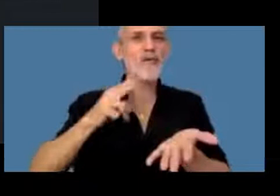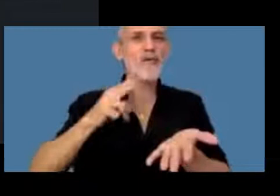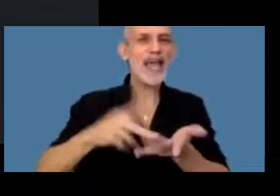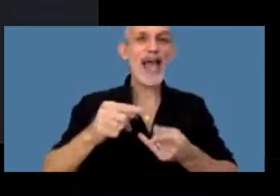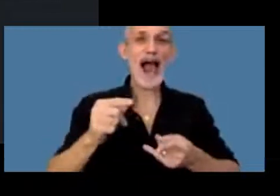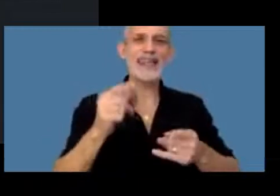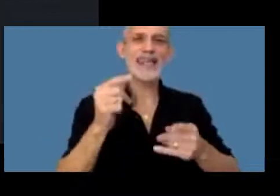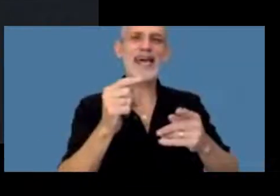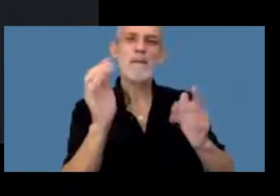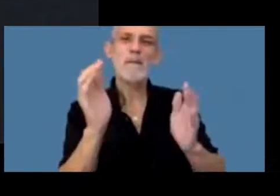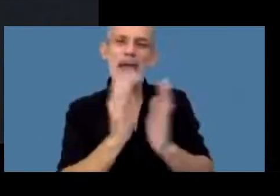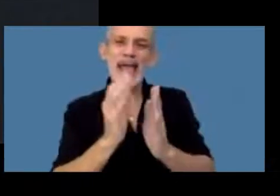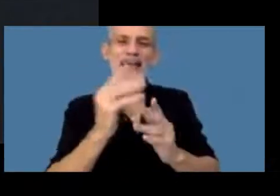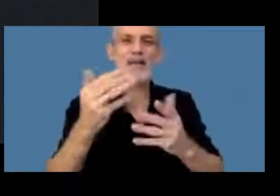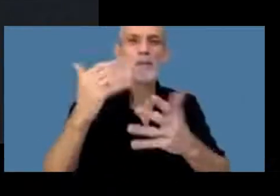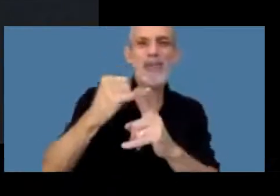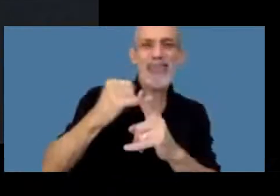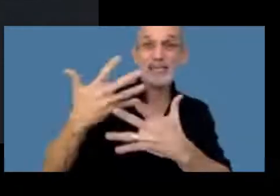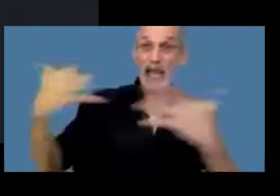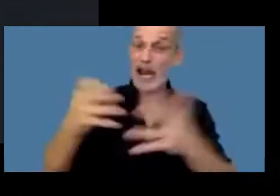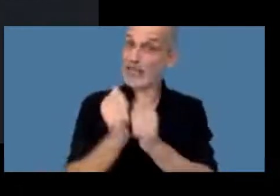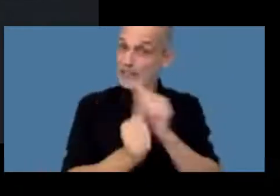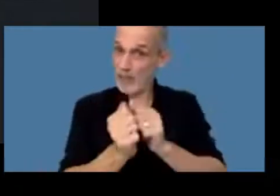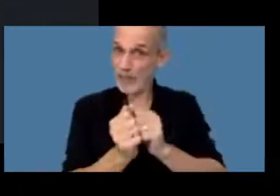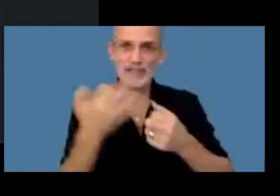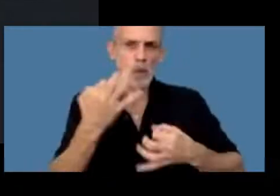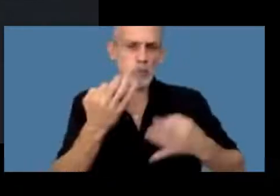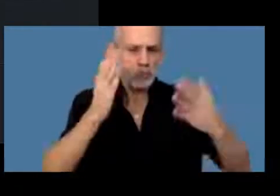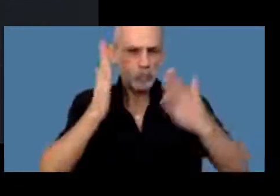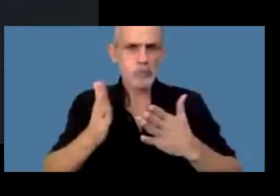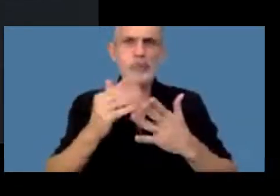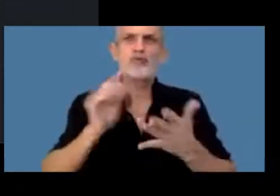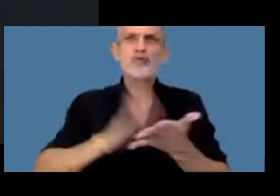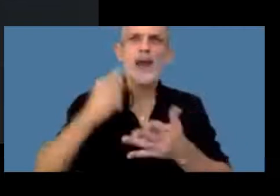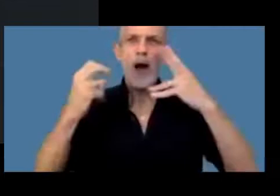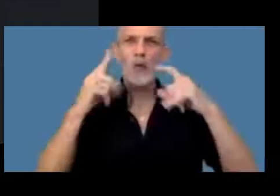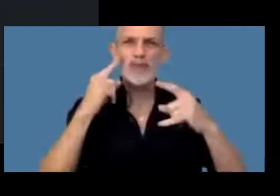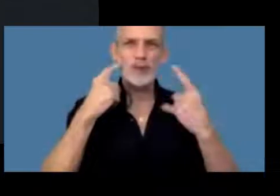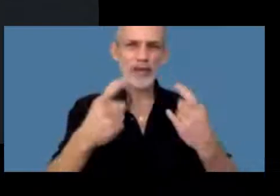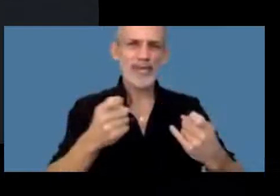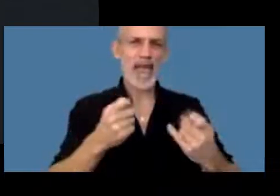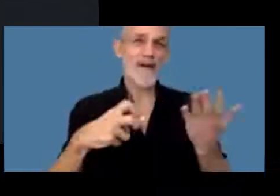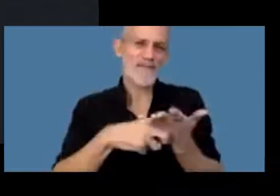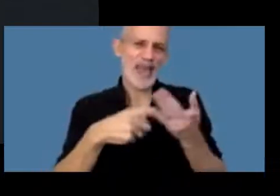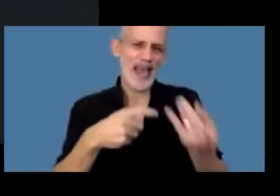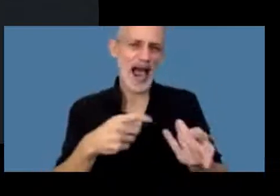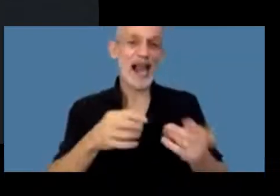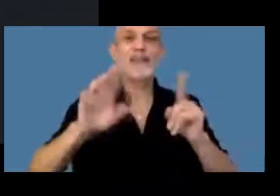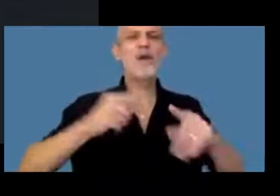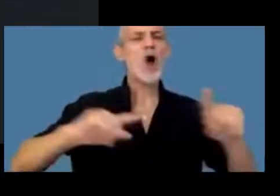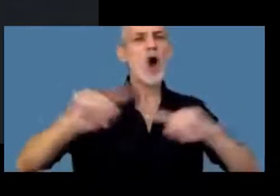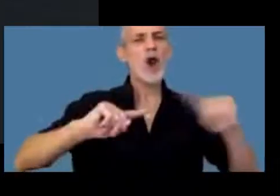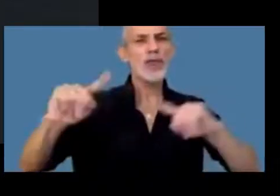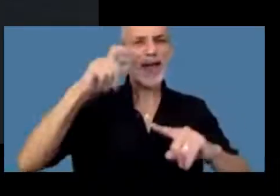medianas y grandes empresas, especialista en auditoría fiscal. Ha sido coordinador de la